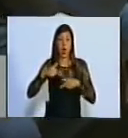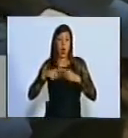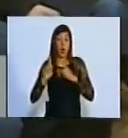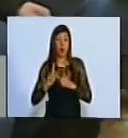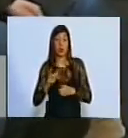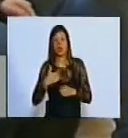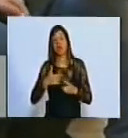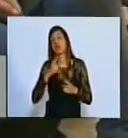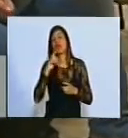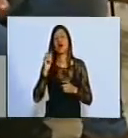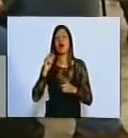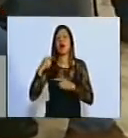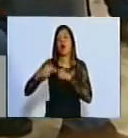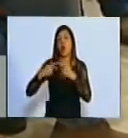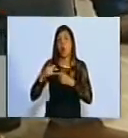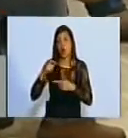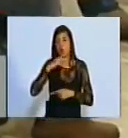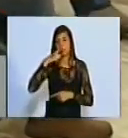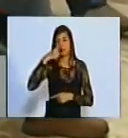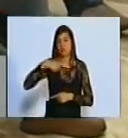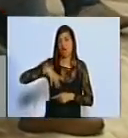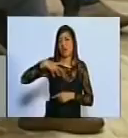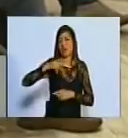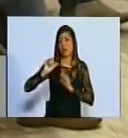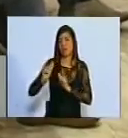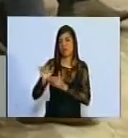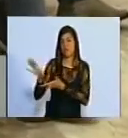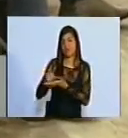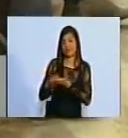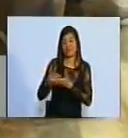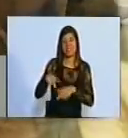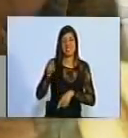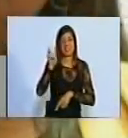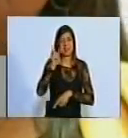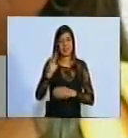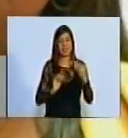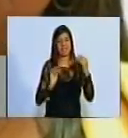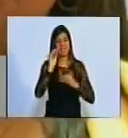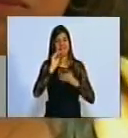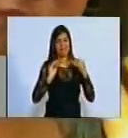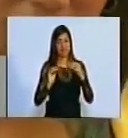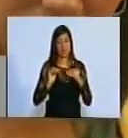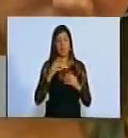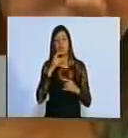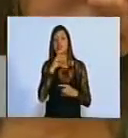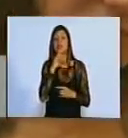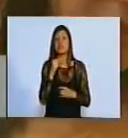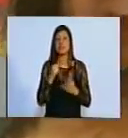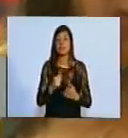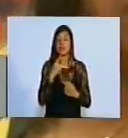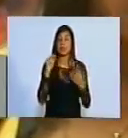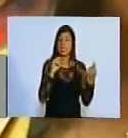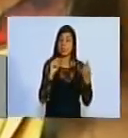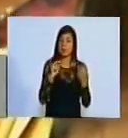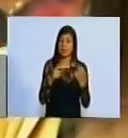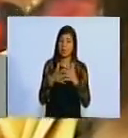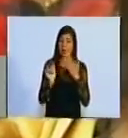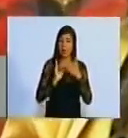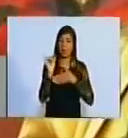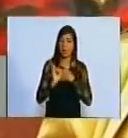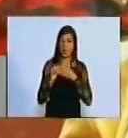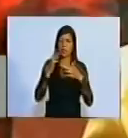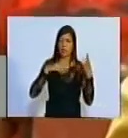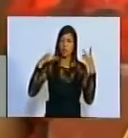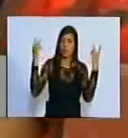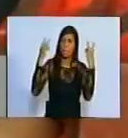hasta oligárquicos. Pero lo que resulta indiscutible es que triunfó el proyecto que, ajustándose